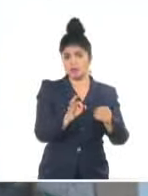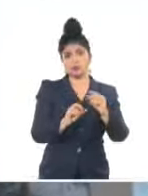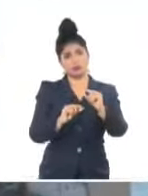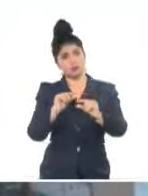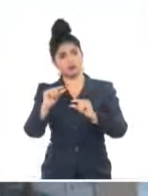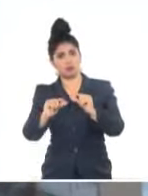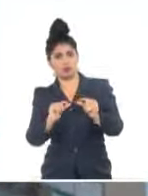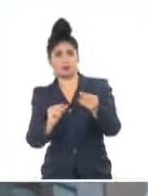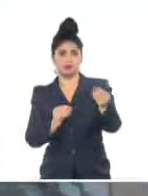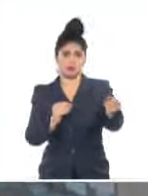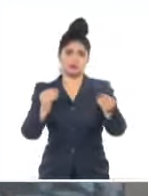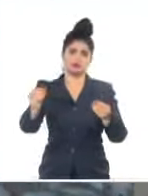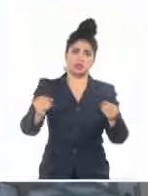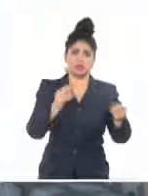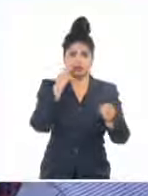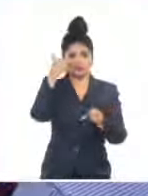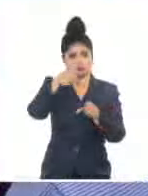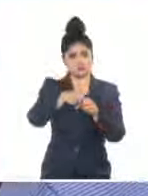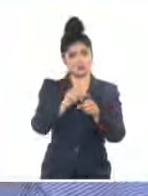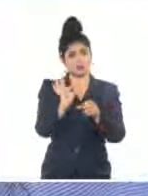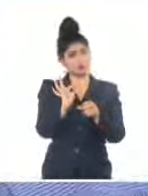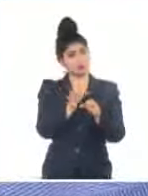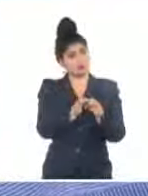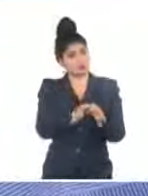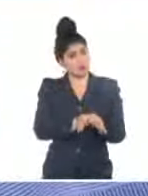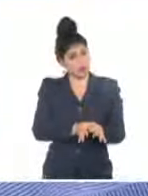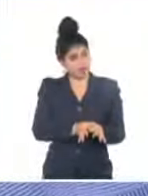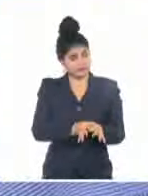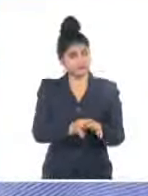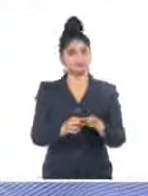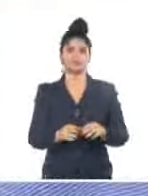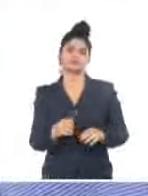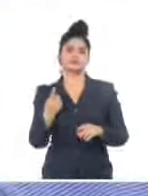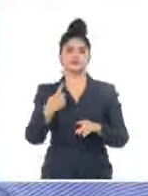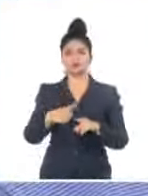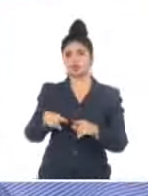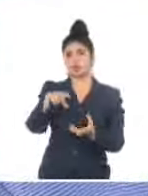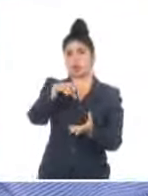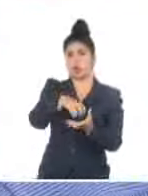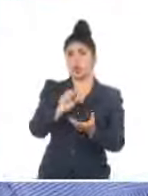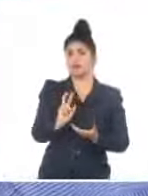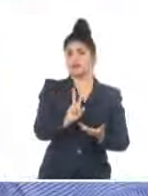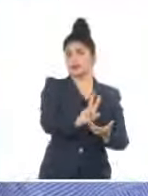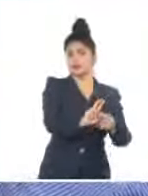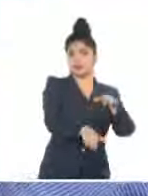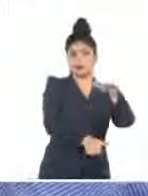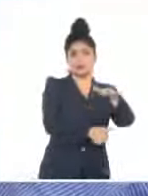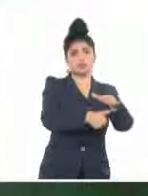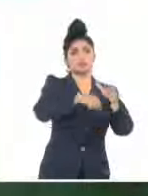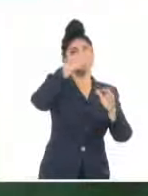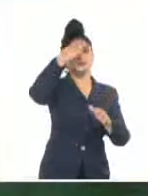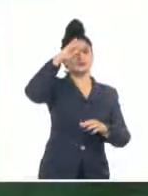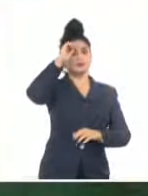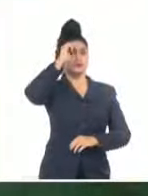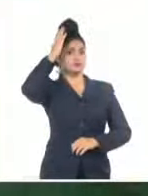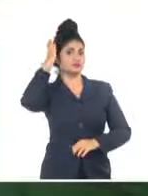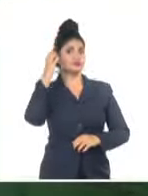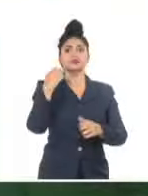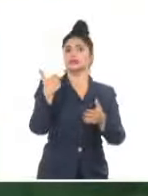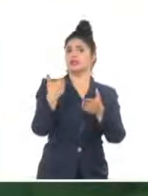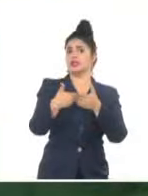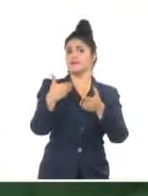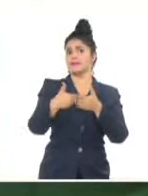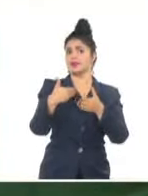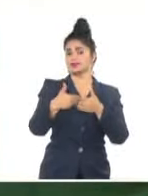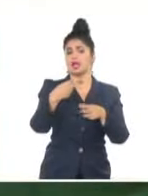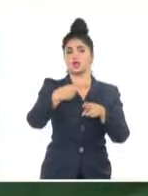llevando poquito a poco para allá. Otro de los centros visitados por el presidente cubano fue la unidad empresarial de base Julio Antonio